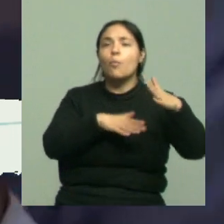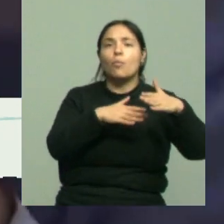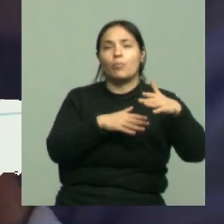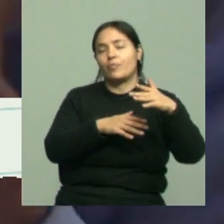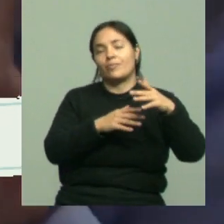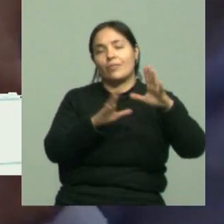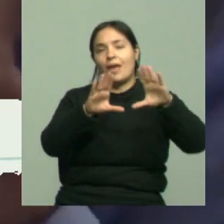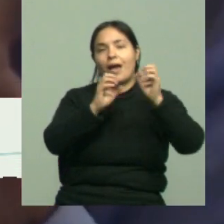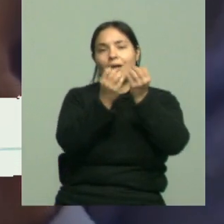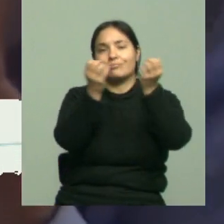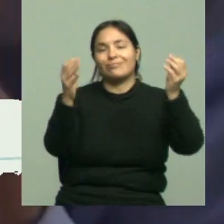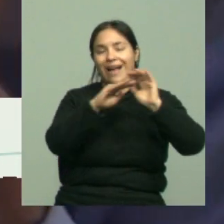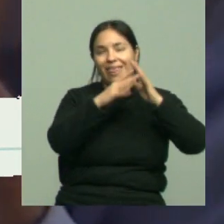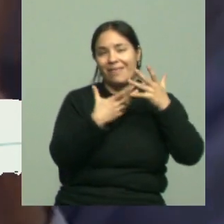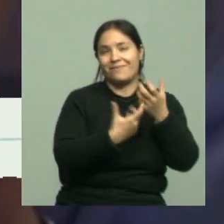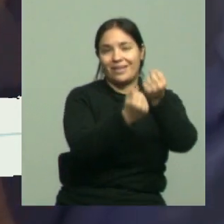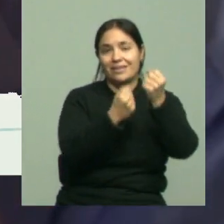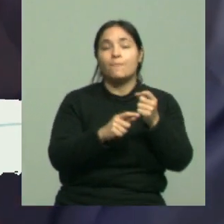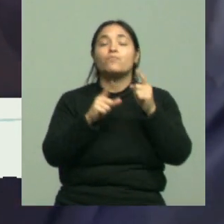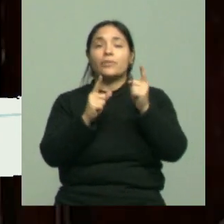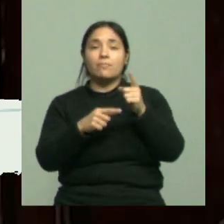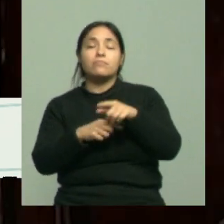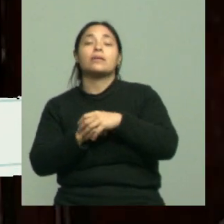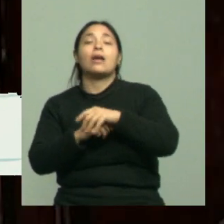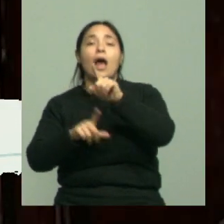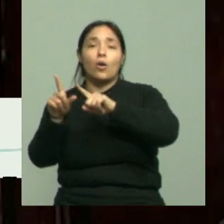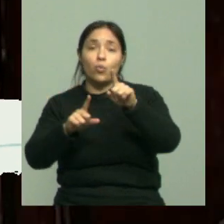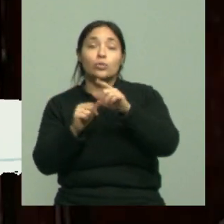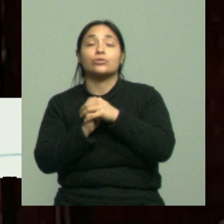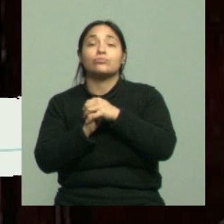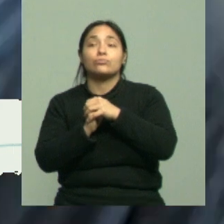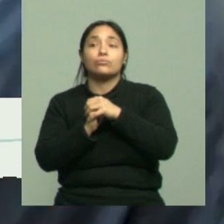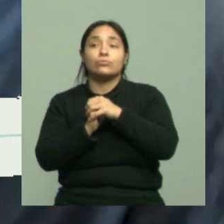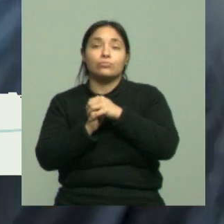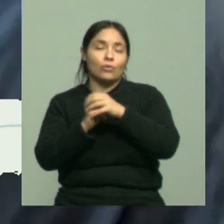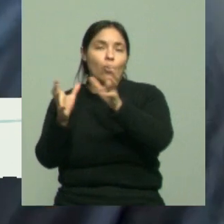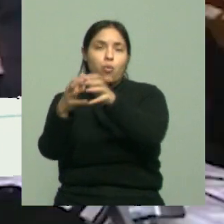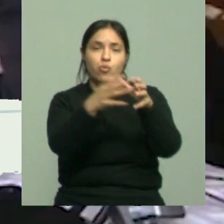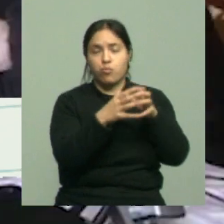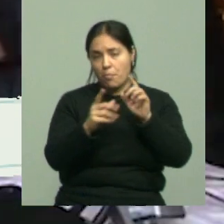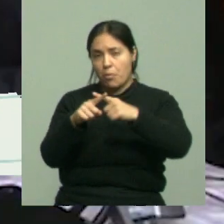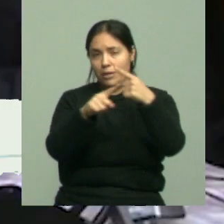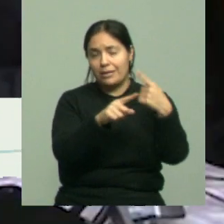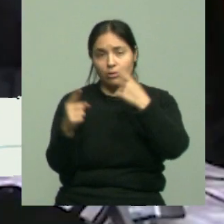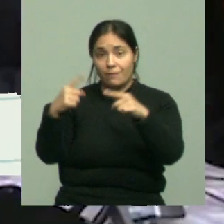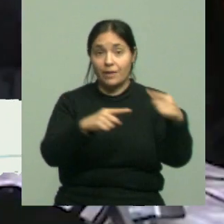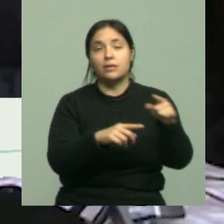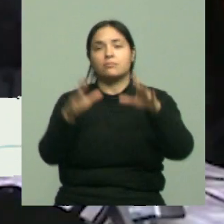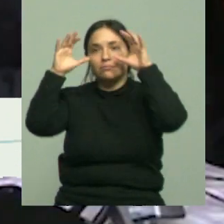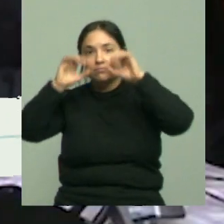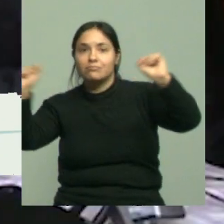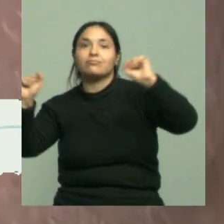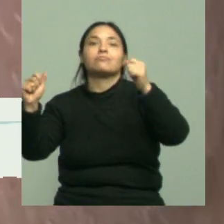ecologistas de centro izquierda, más lo que son los laboristas y algunos conservadores, y esto ahí se empieza a llevar mediante planteos por Cancillería.